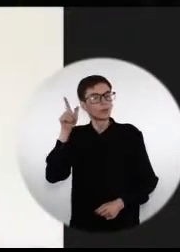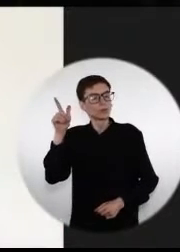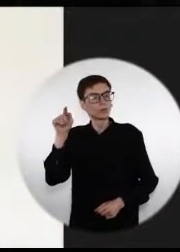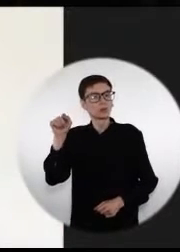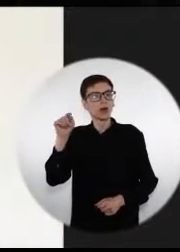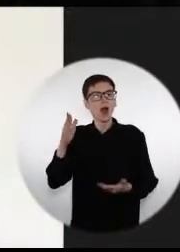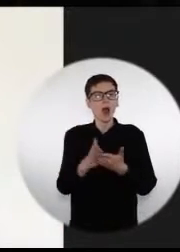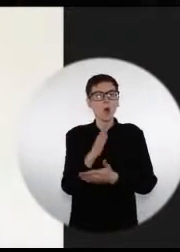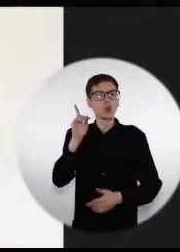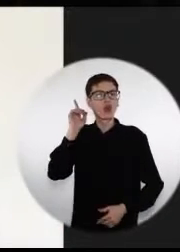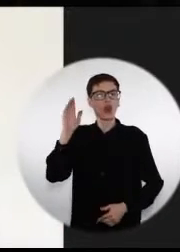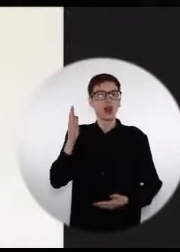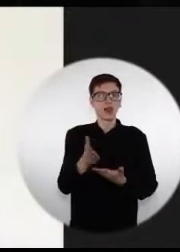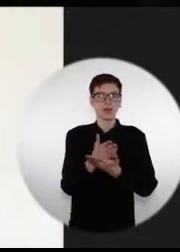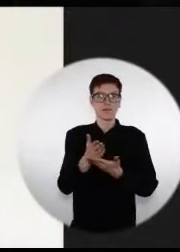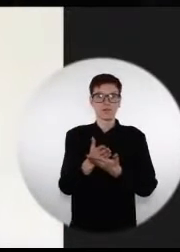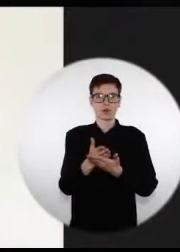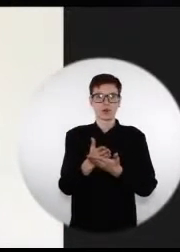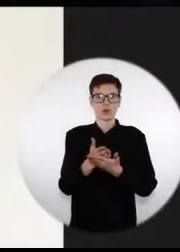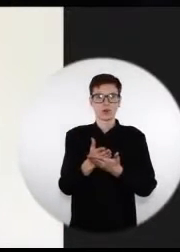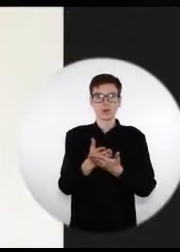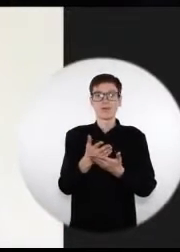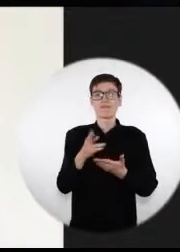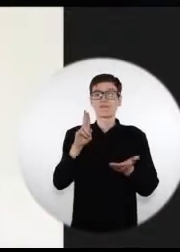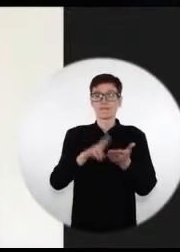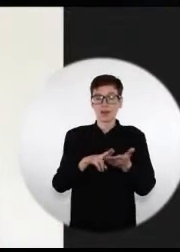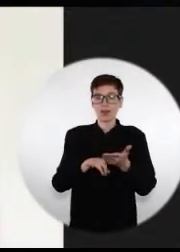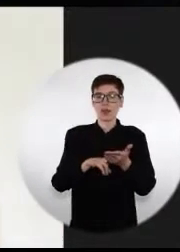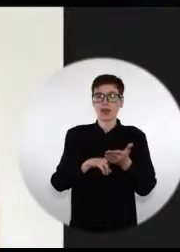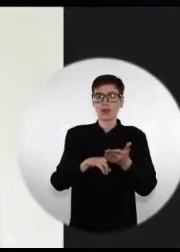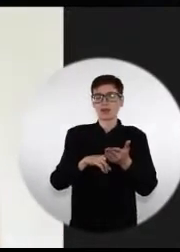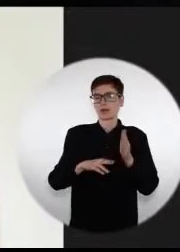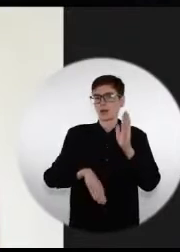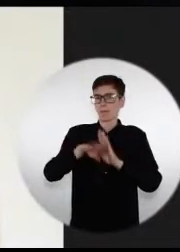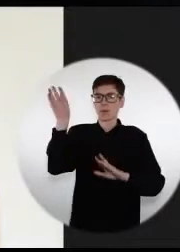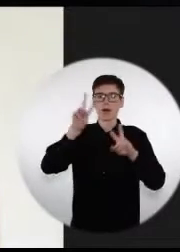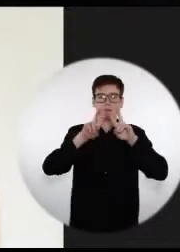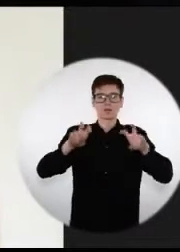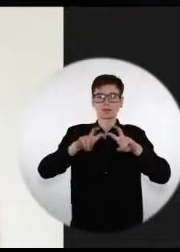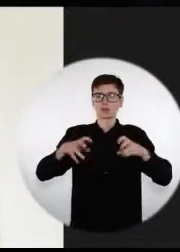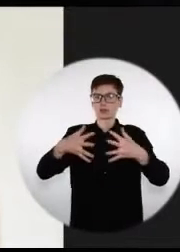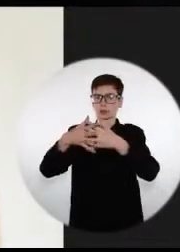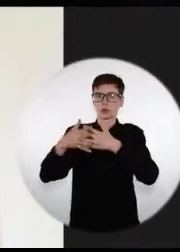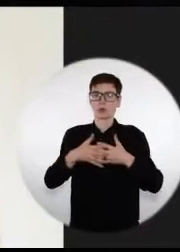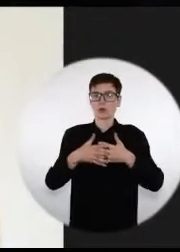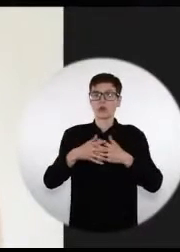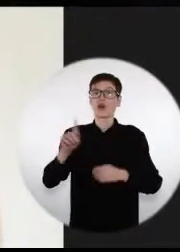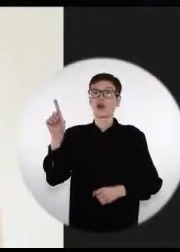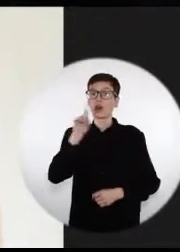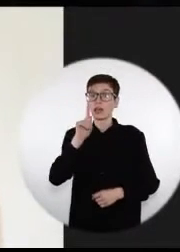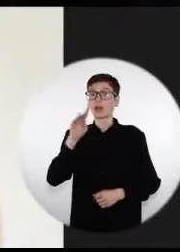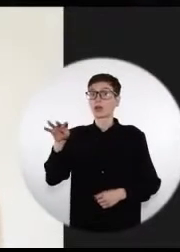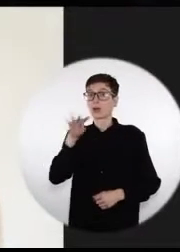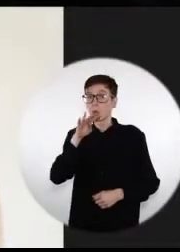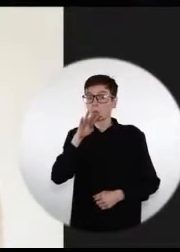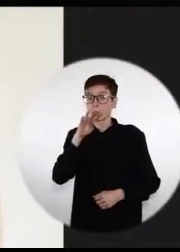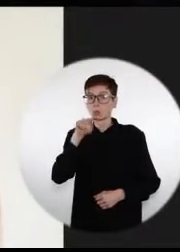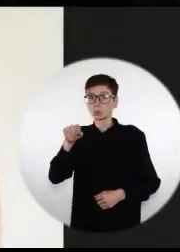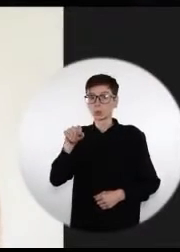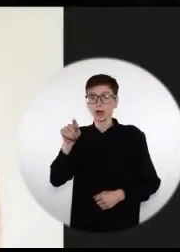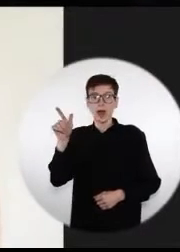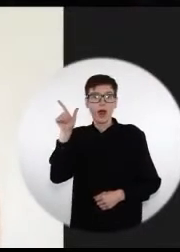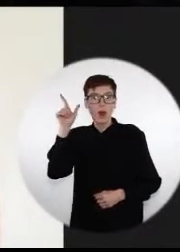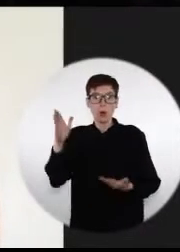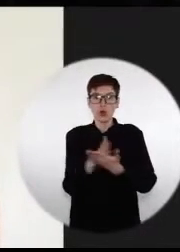o sea los podcast forman escucha escucha antes de audiolibros está cómodo como menciona da silva no siempre